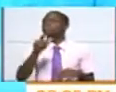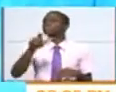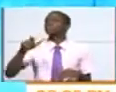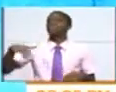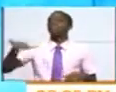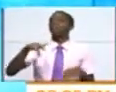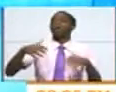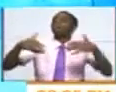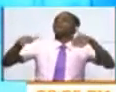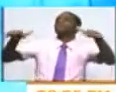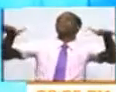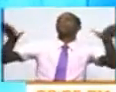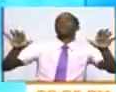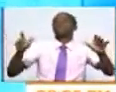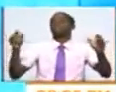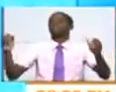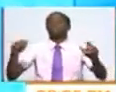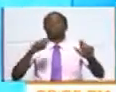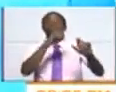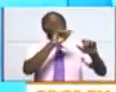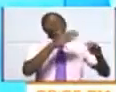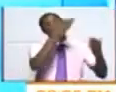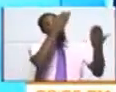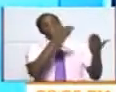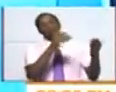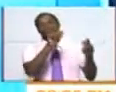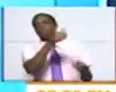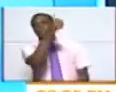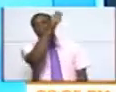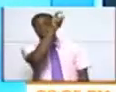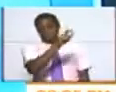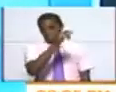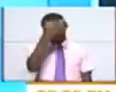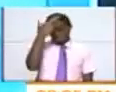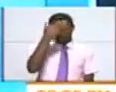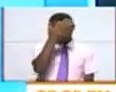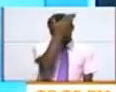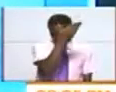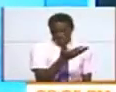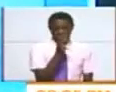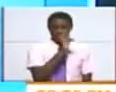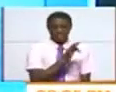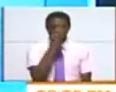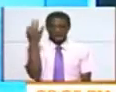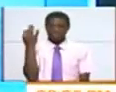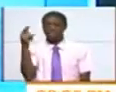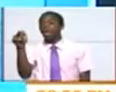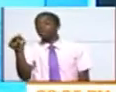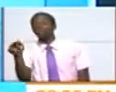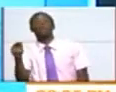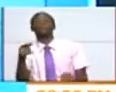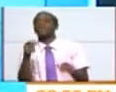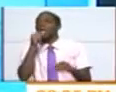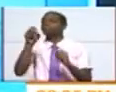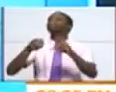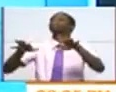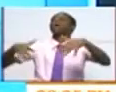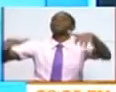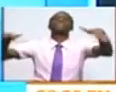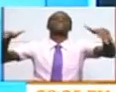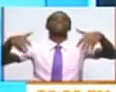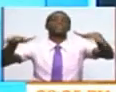gases lacrimógenos manifestaciones contra el presidente electo Emmanuel Macron en Nantes, Francia. Cuando se trata de Francia,